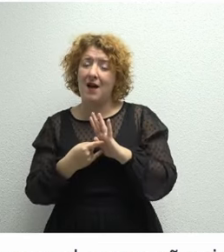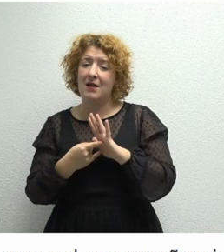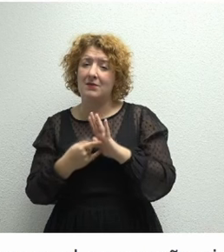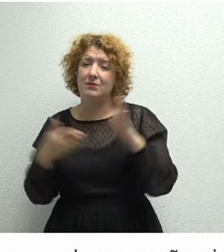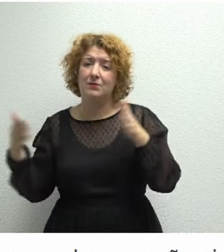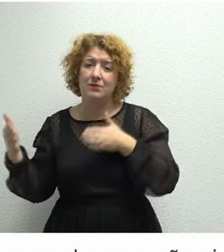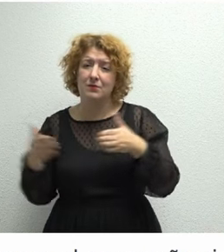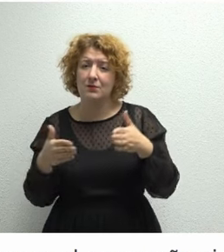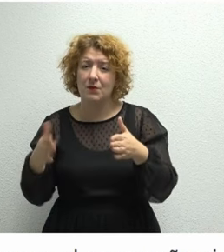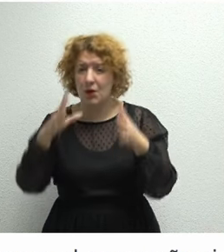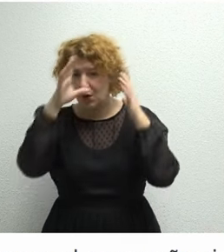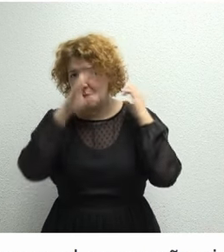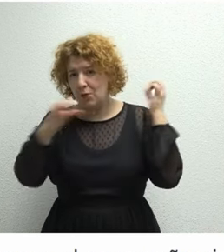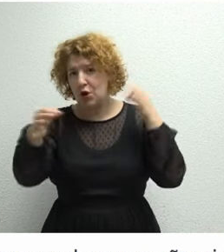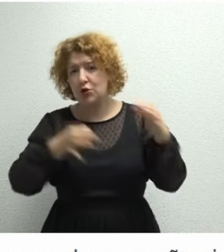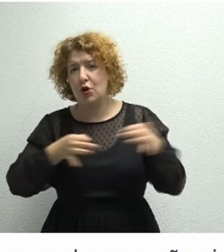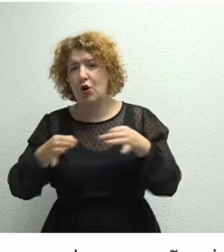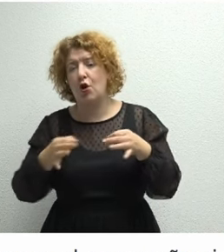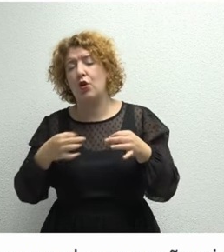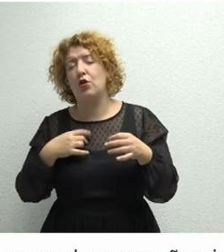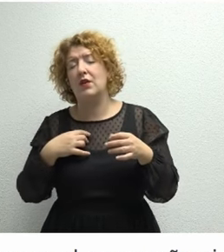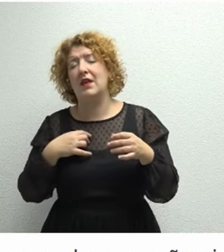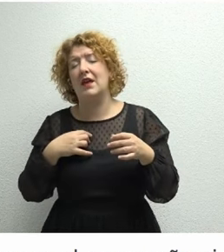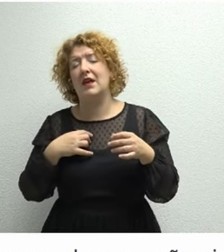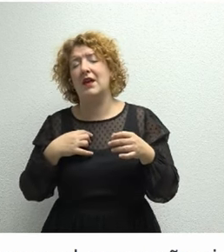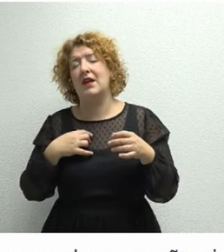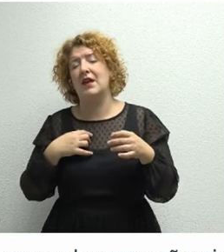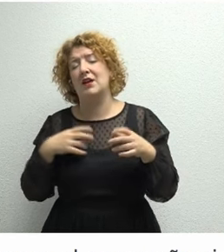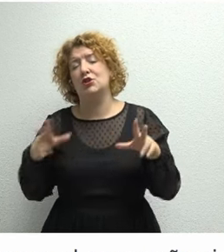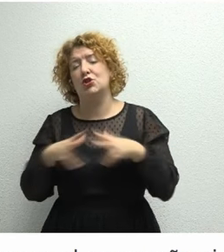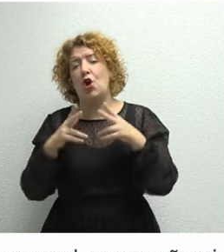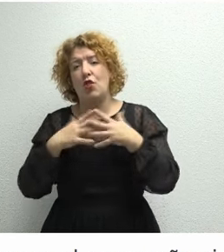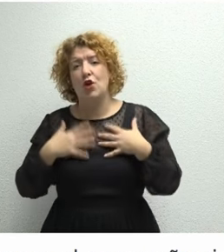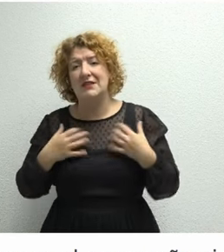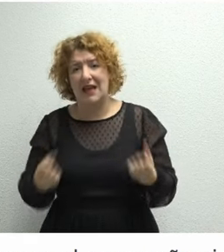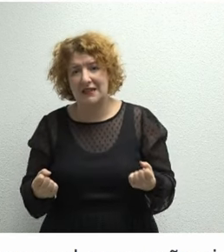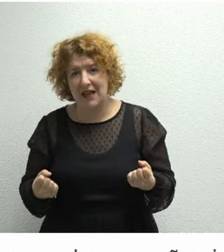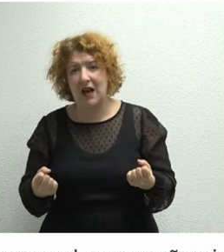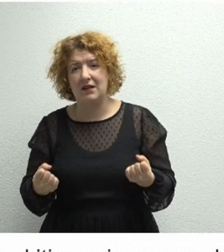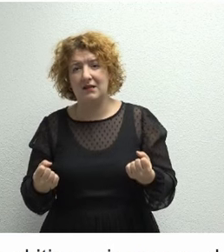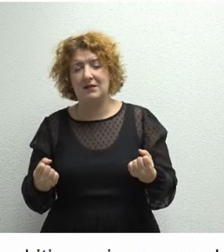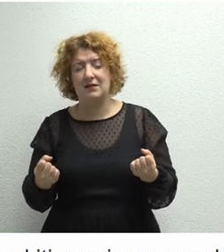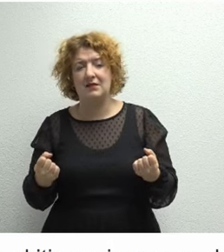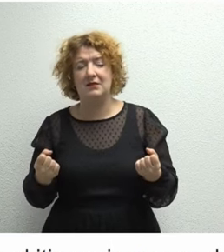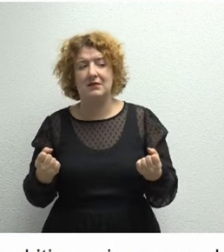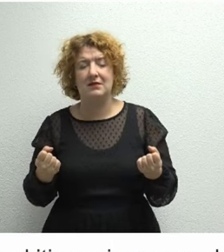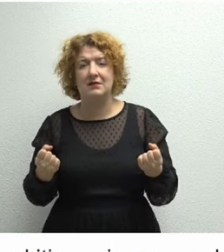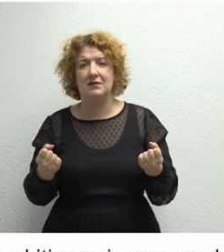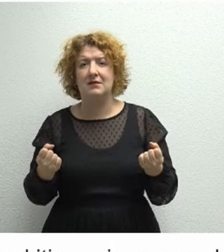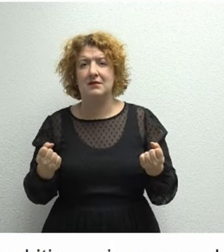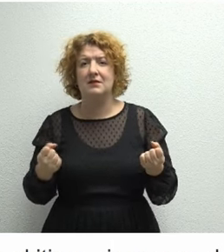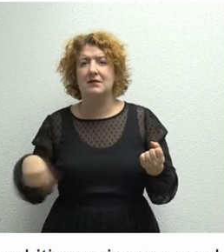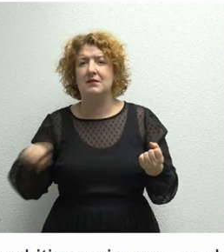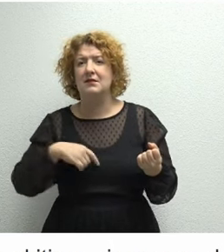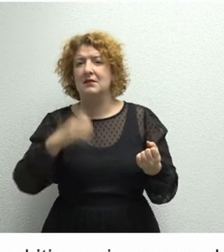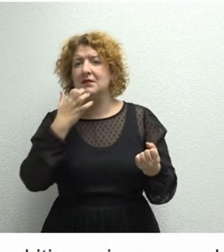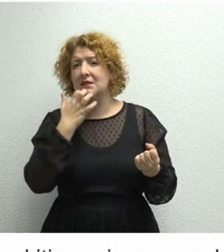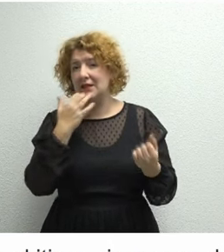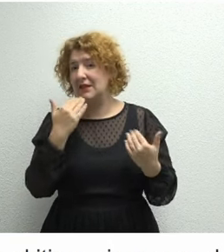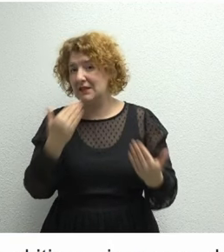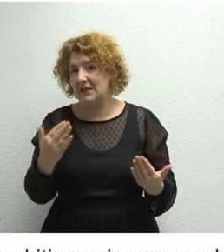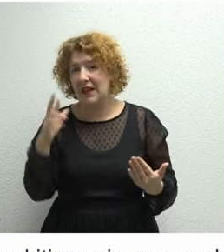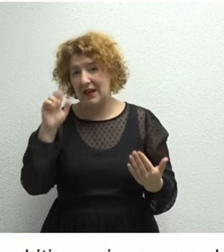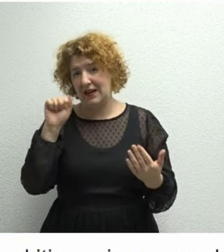protocolo de coordinación sociosanitaria que era necesario desplegar Bueno pues está por por operativizarse Ramón